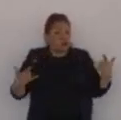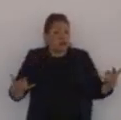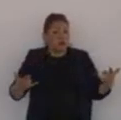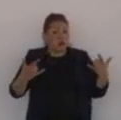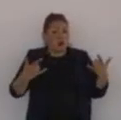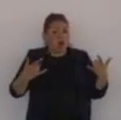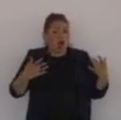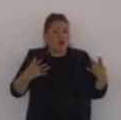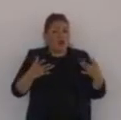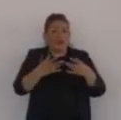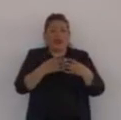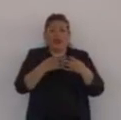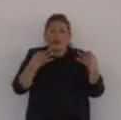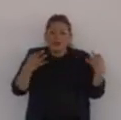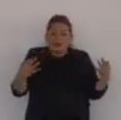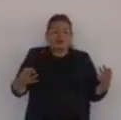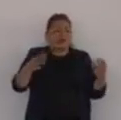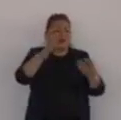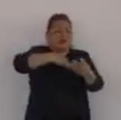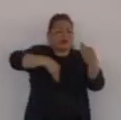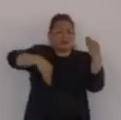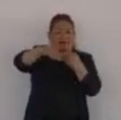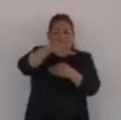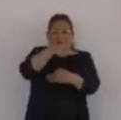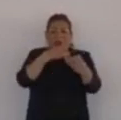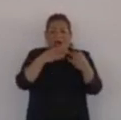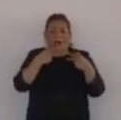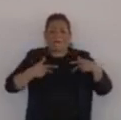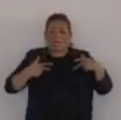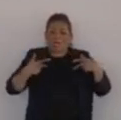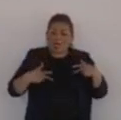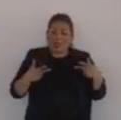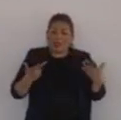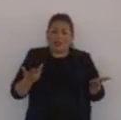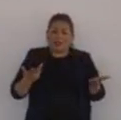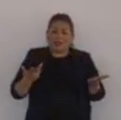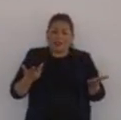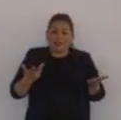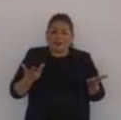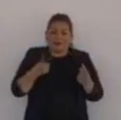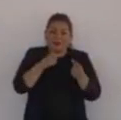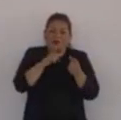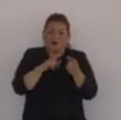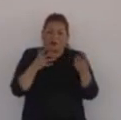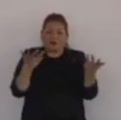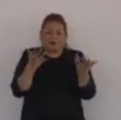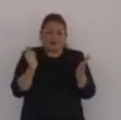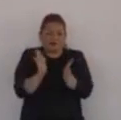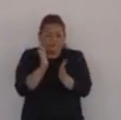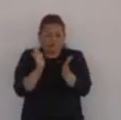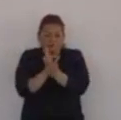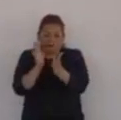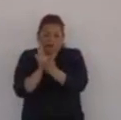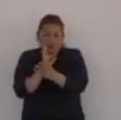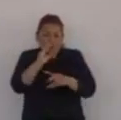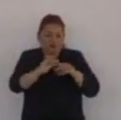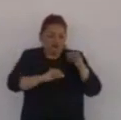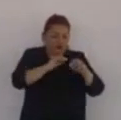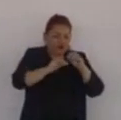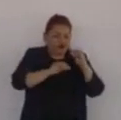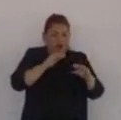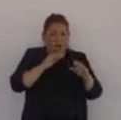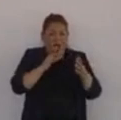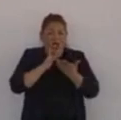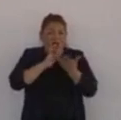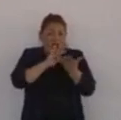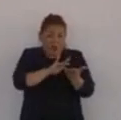territorio, pero sobre todo es su gente. Y quien ha hecho este país, pues son ustedes.